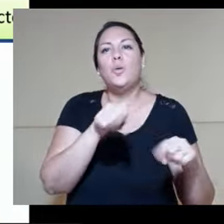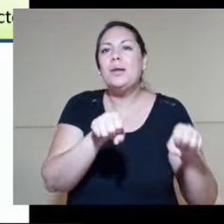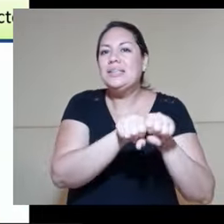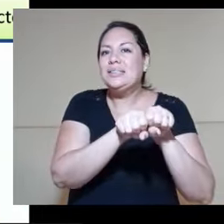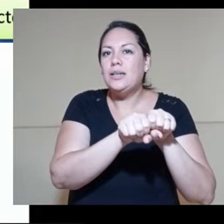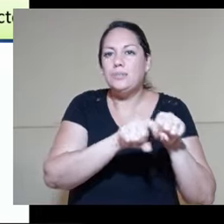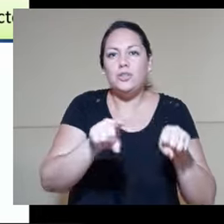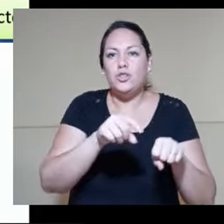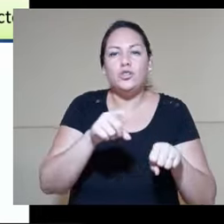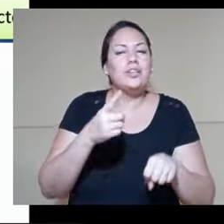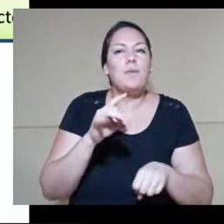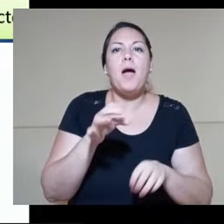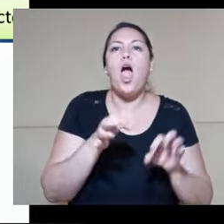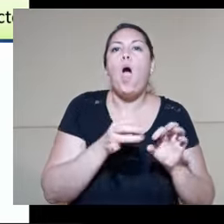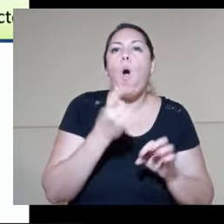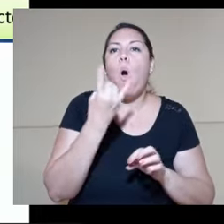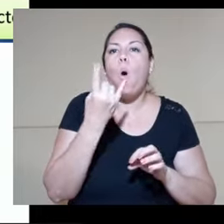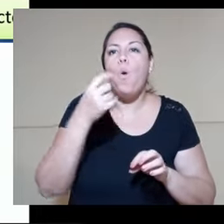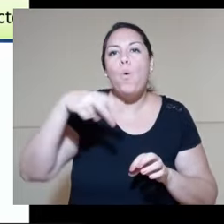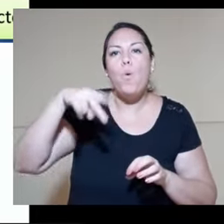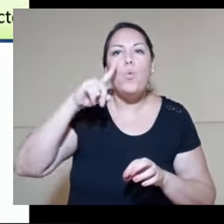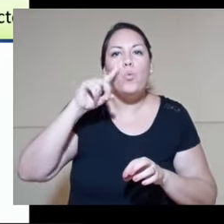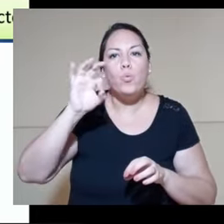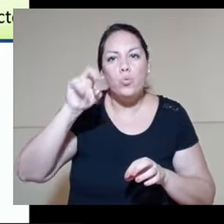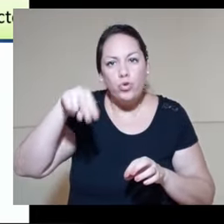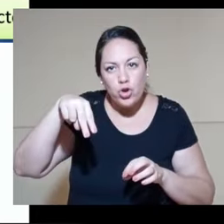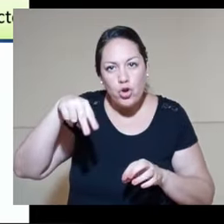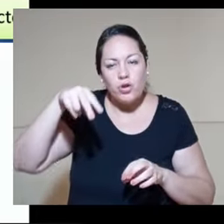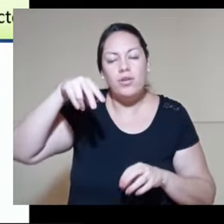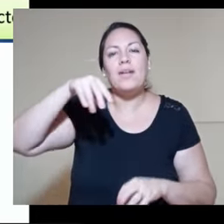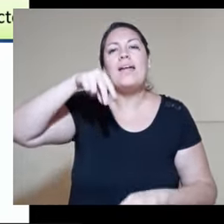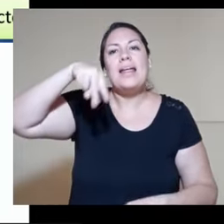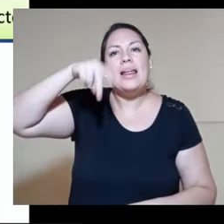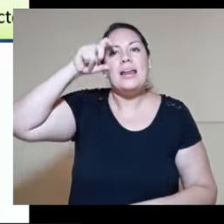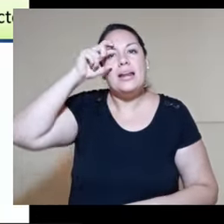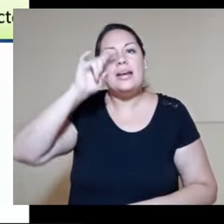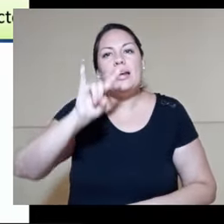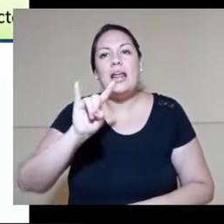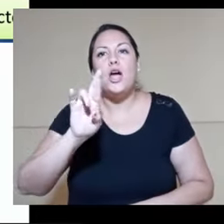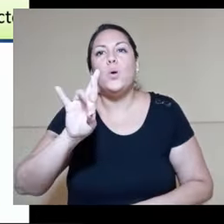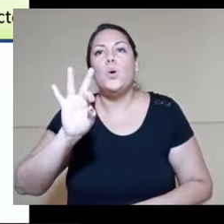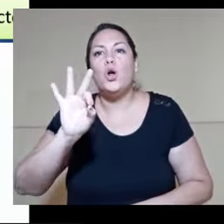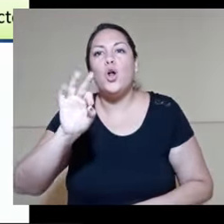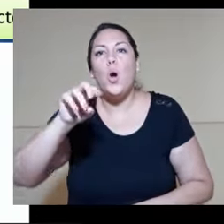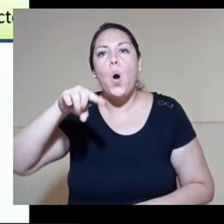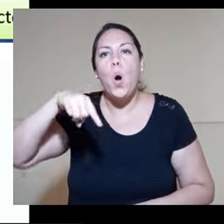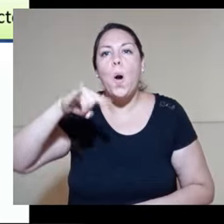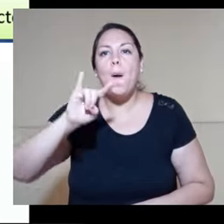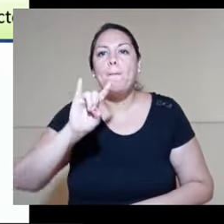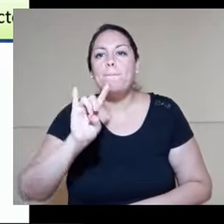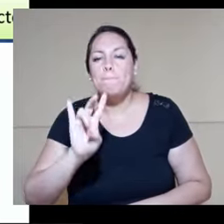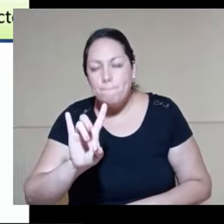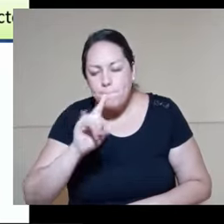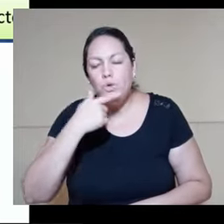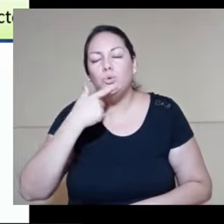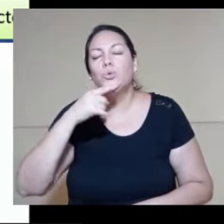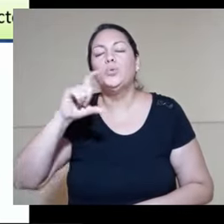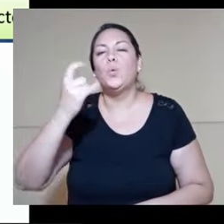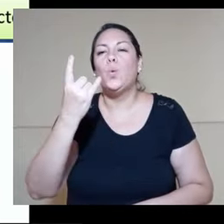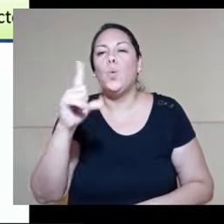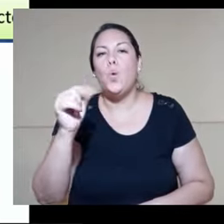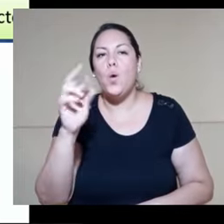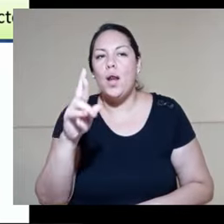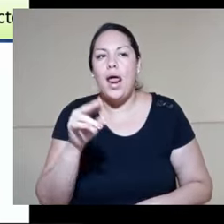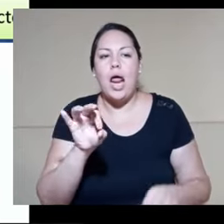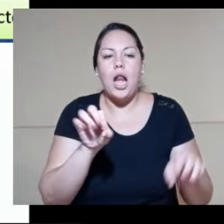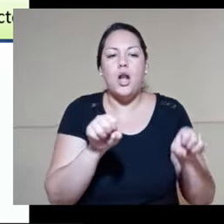Esa unión no se llama sinapsis, se llama unión neuromuscular. Así que eso anótenlo, unión neuromuscular.